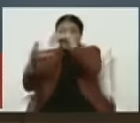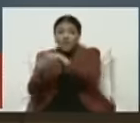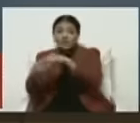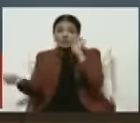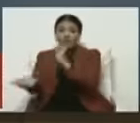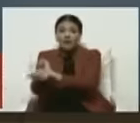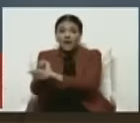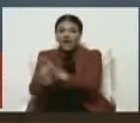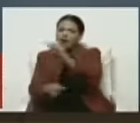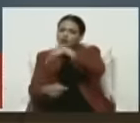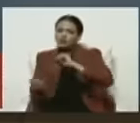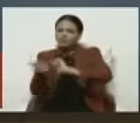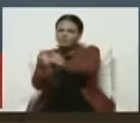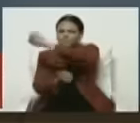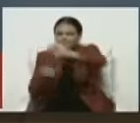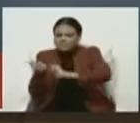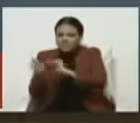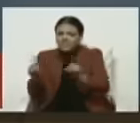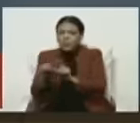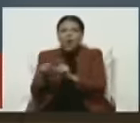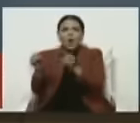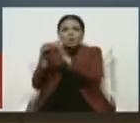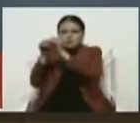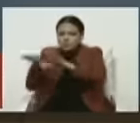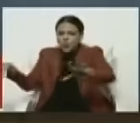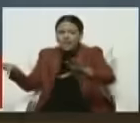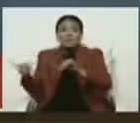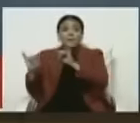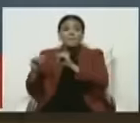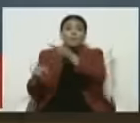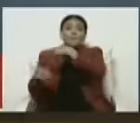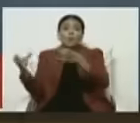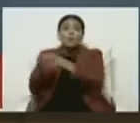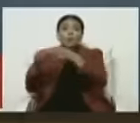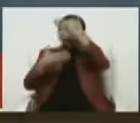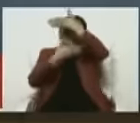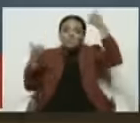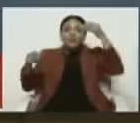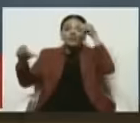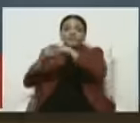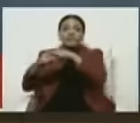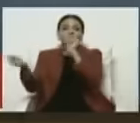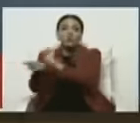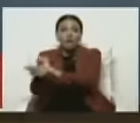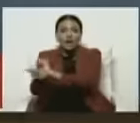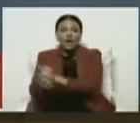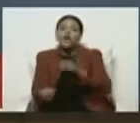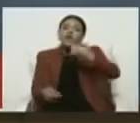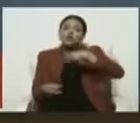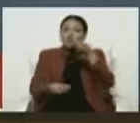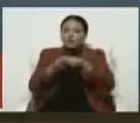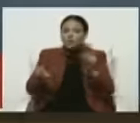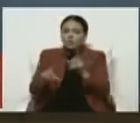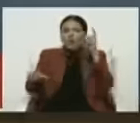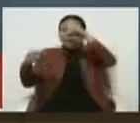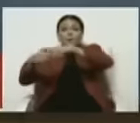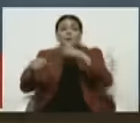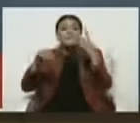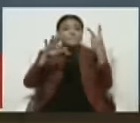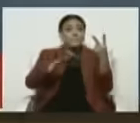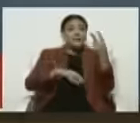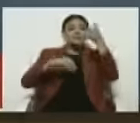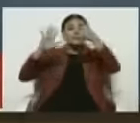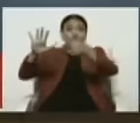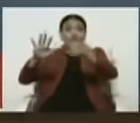financiero de la banda. En esta etapa, segunda, se realizaron 26 allanamientos, se